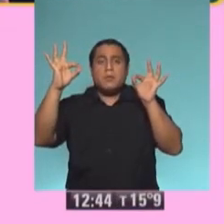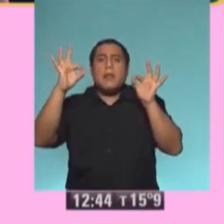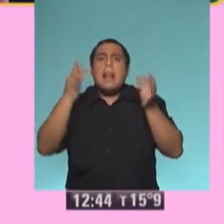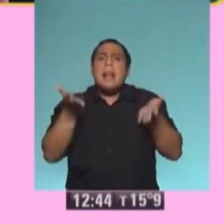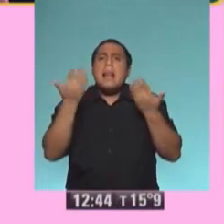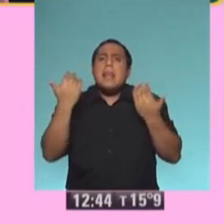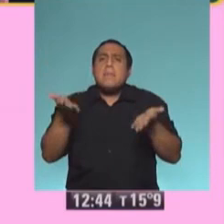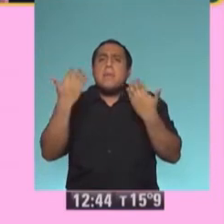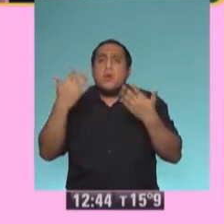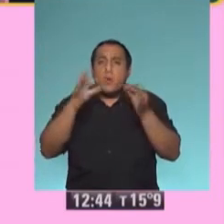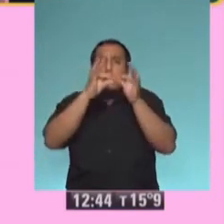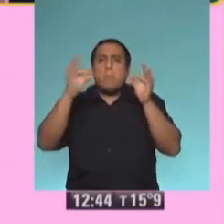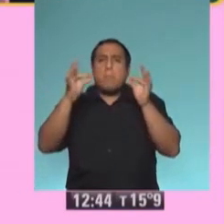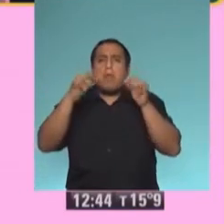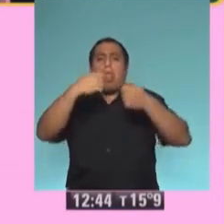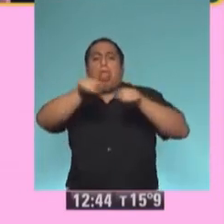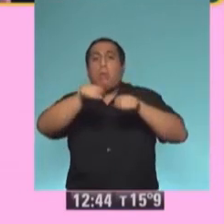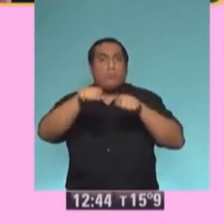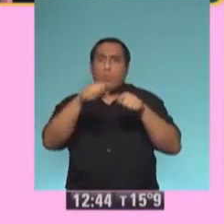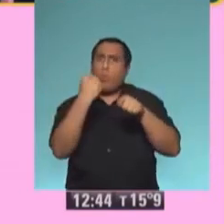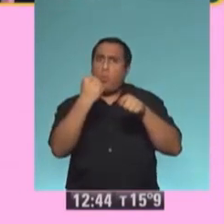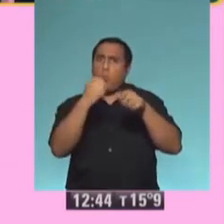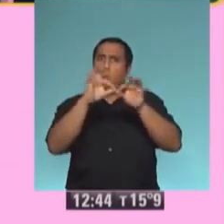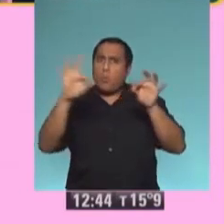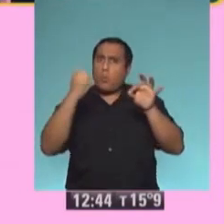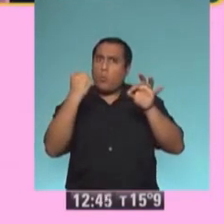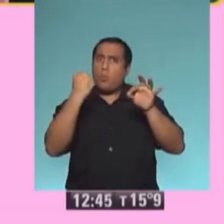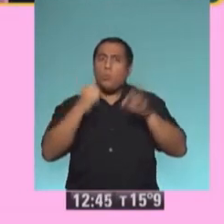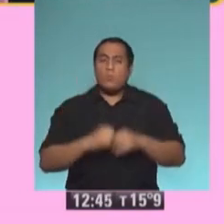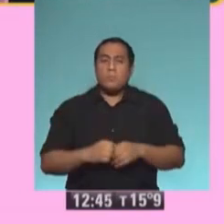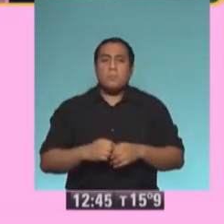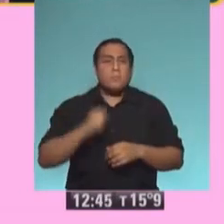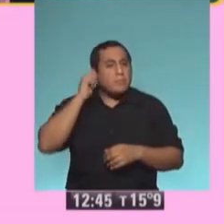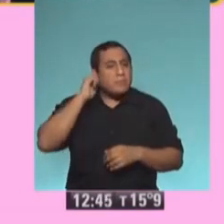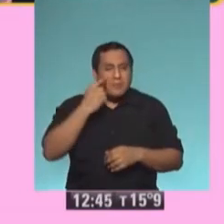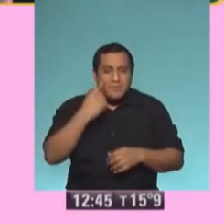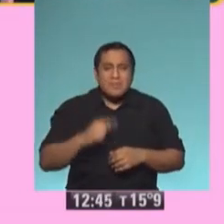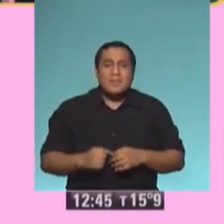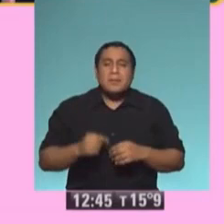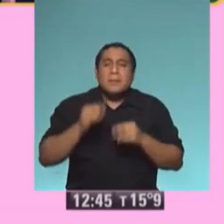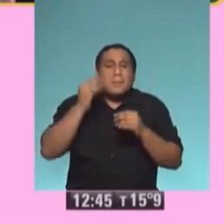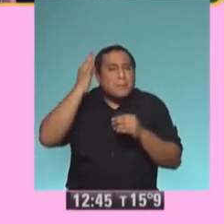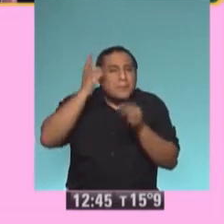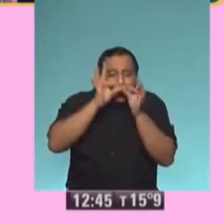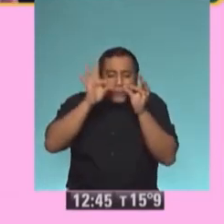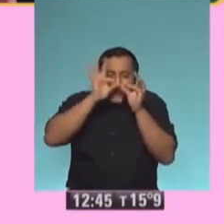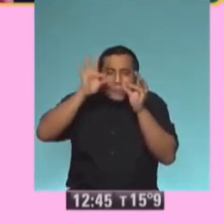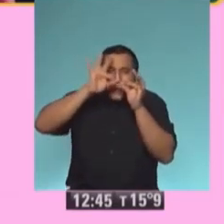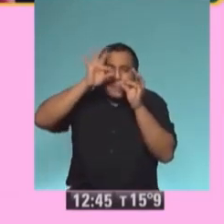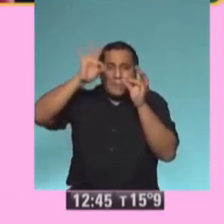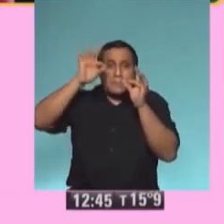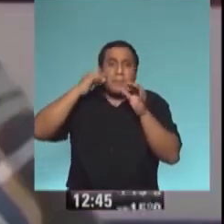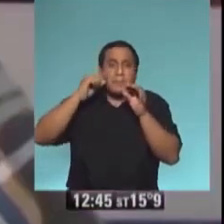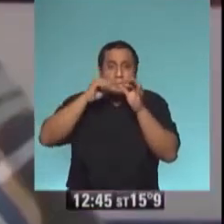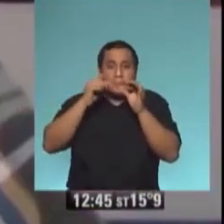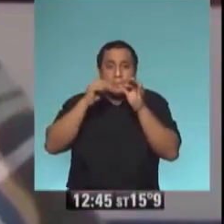liviano, pero muy, muy resistente. Y después lo que tiene es como pequeños pelitos que forman lo